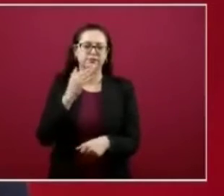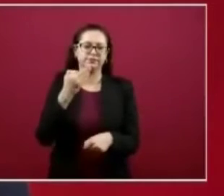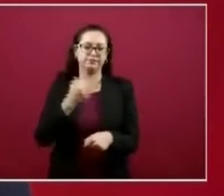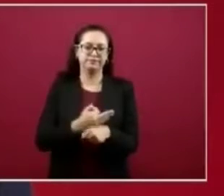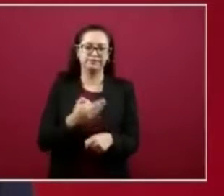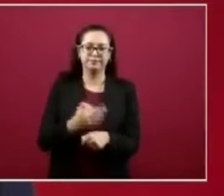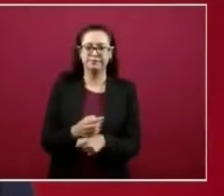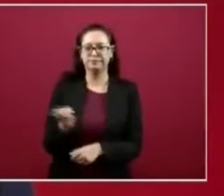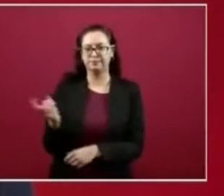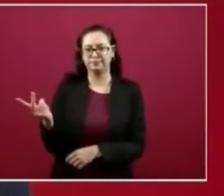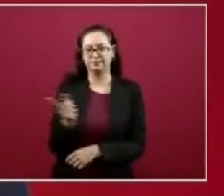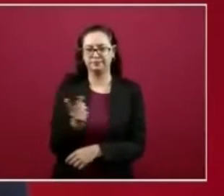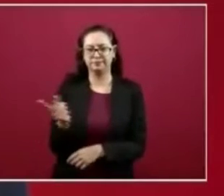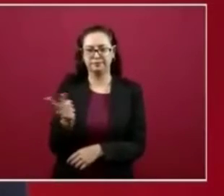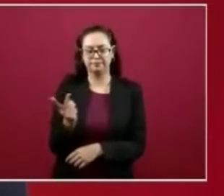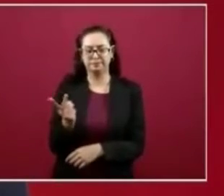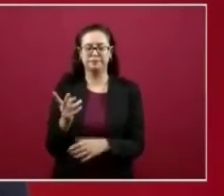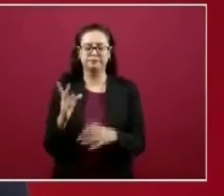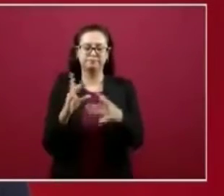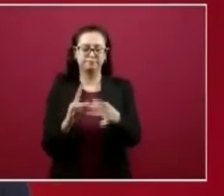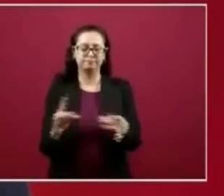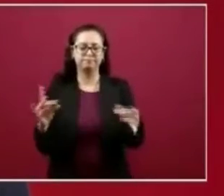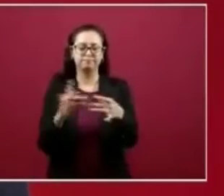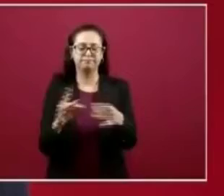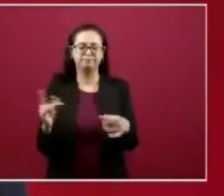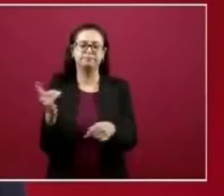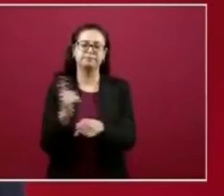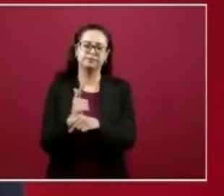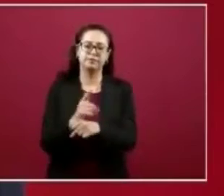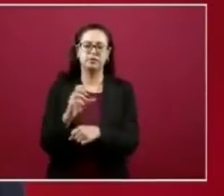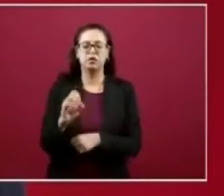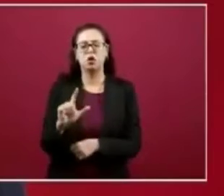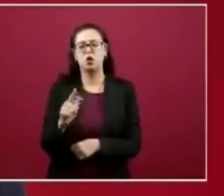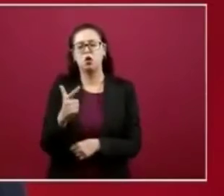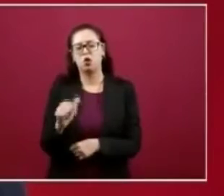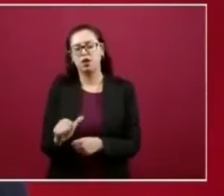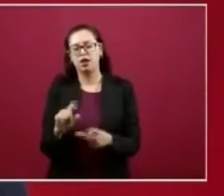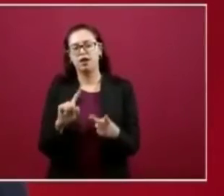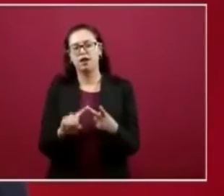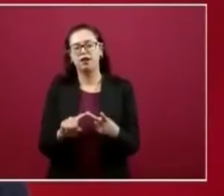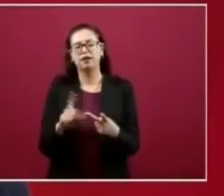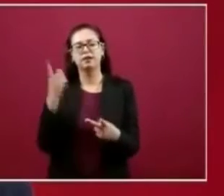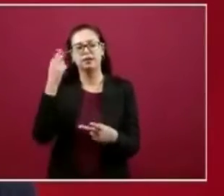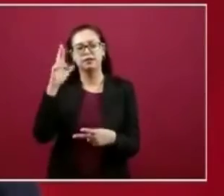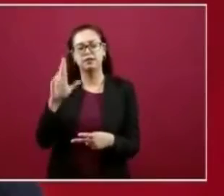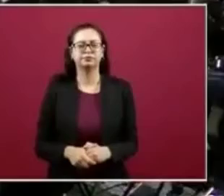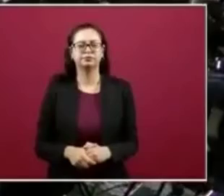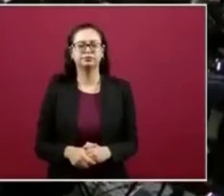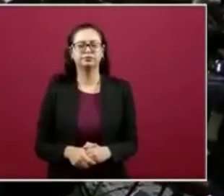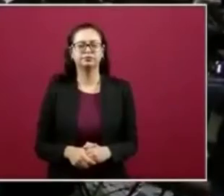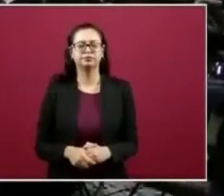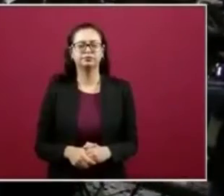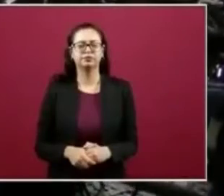hablar tanto la licenciada Olga como la doctora Nadine.